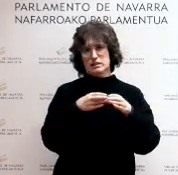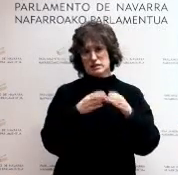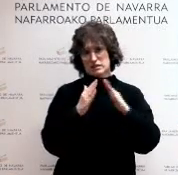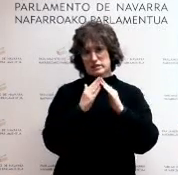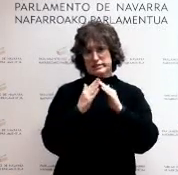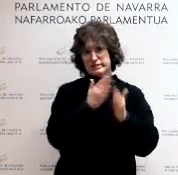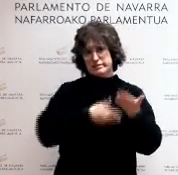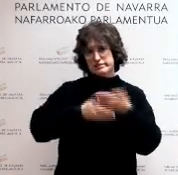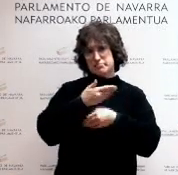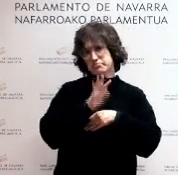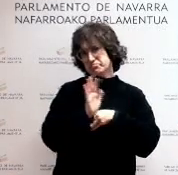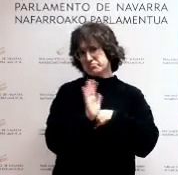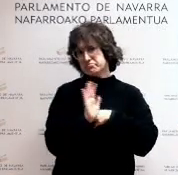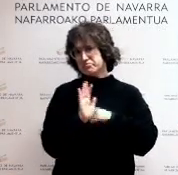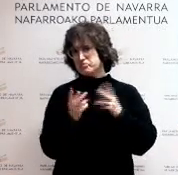gobierno.